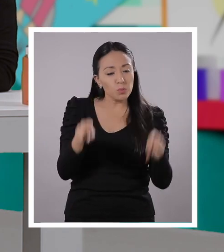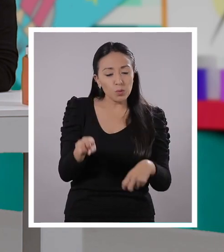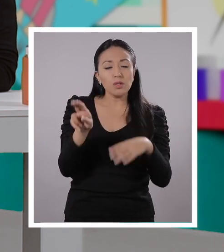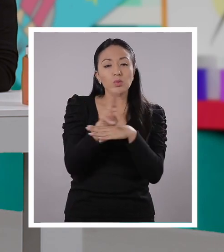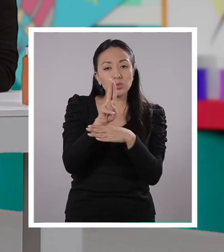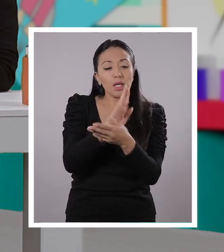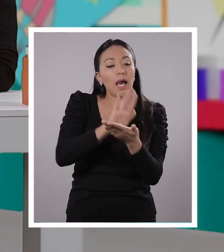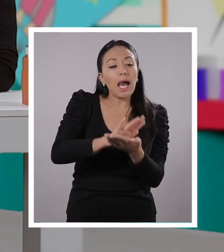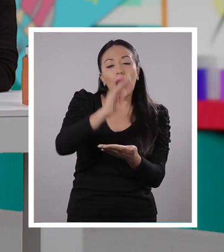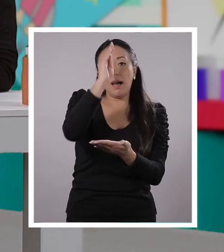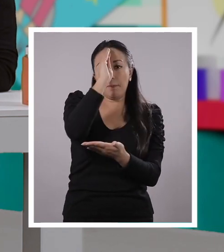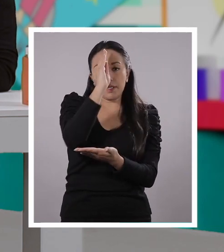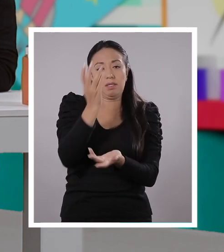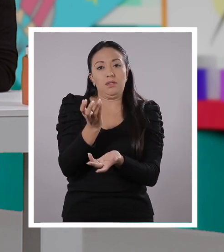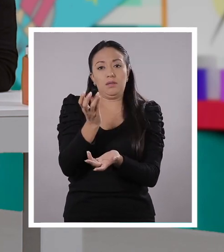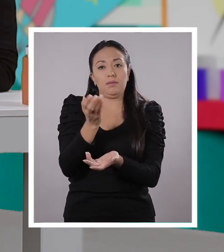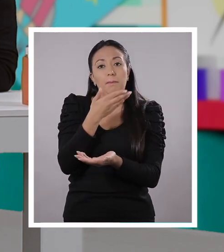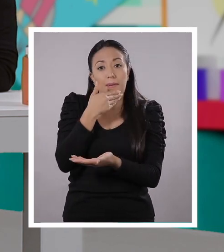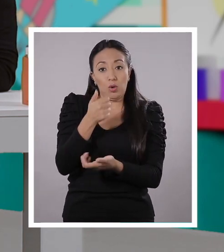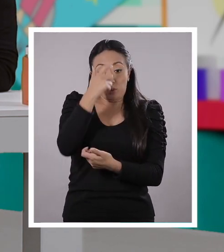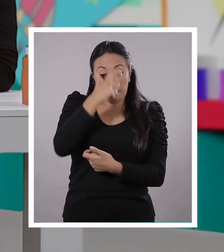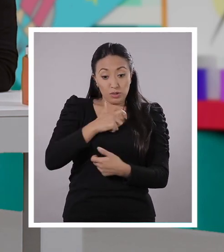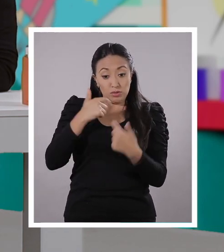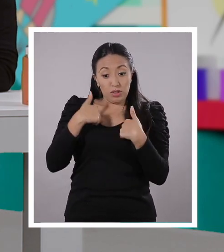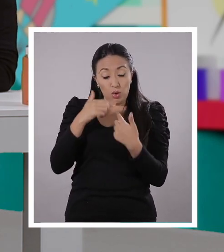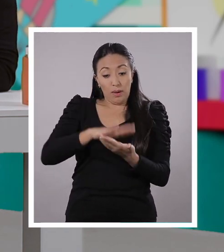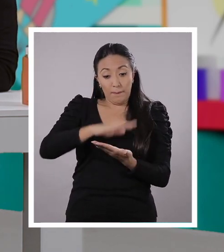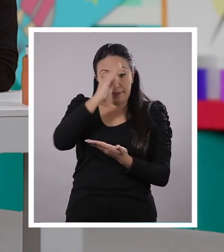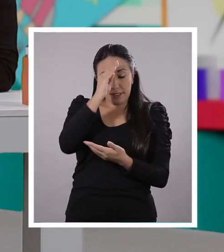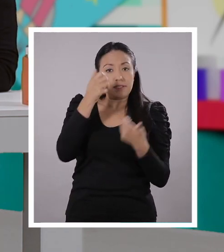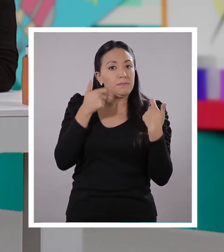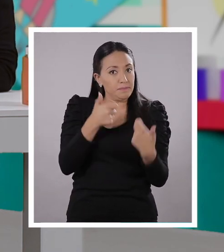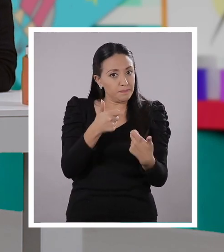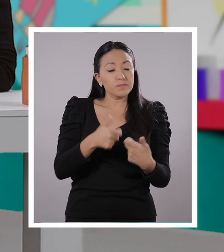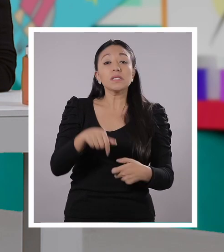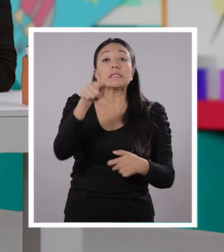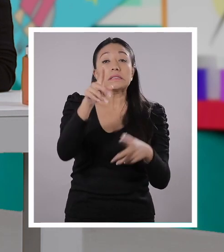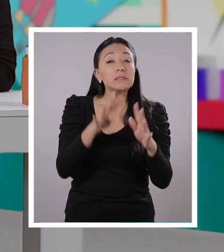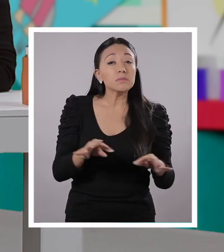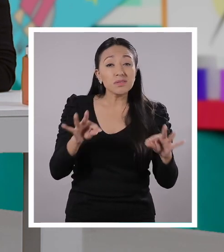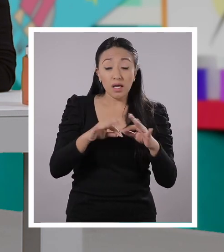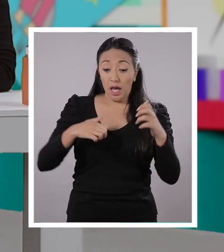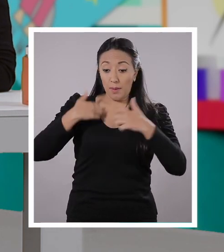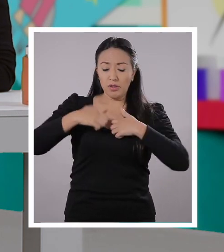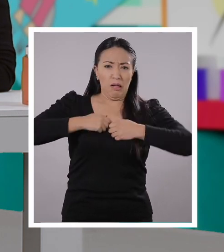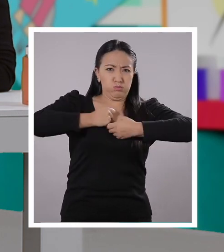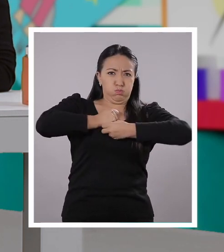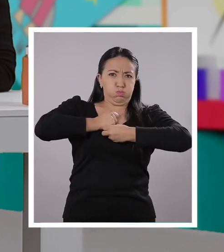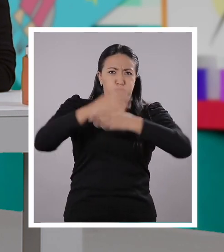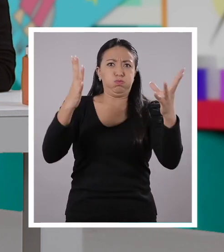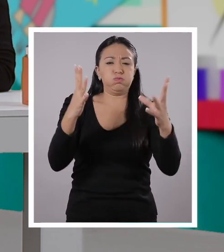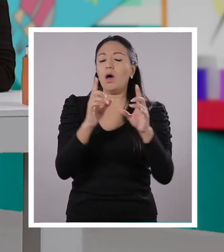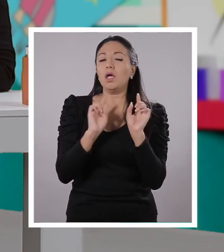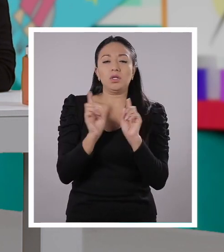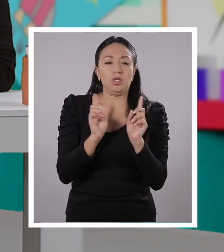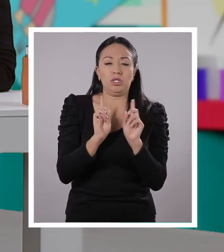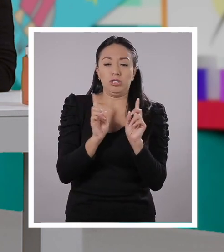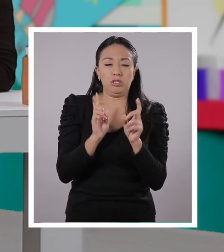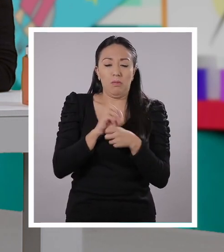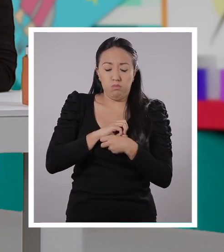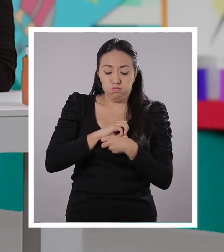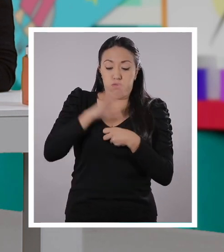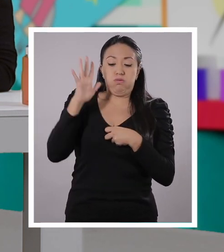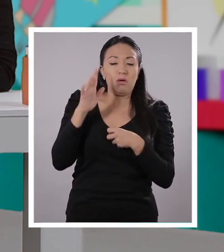para nosotros poder aprender a ser mejores seres humanos. Uh-huh. Lo importante es que estas emociones no se desborden. Ajá. Ajá, porque cuando